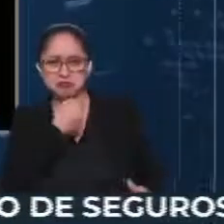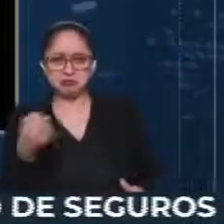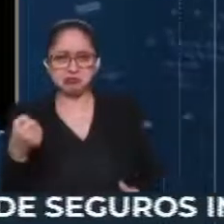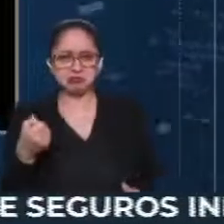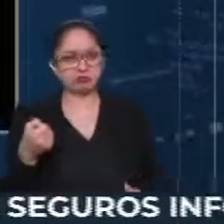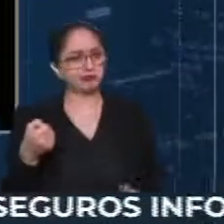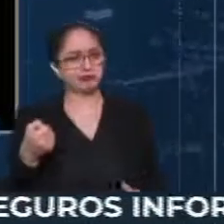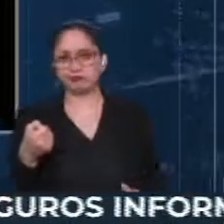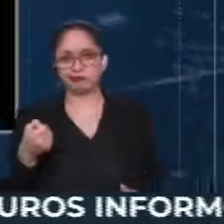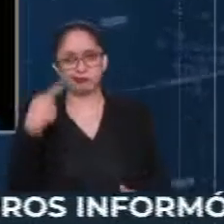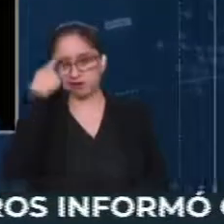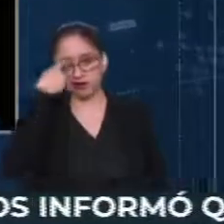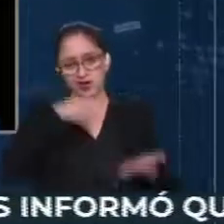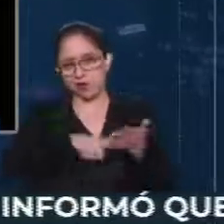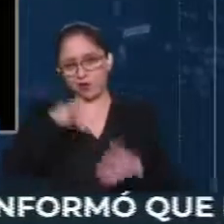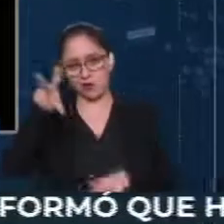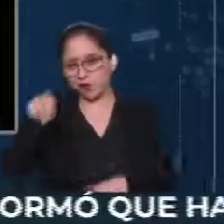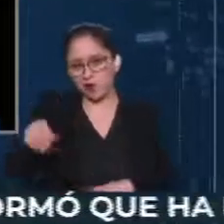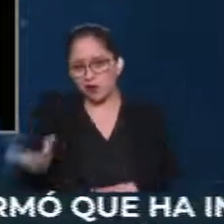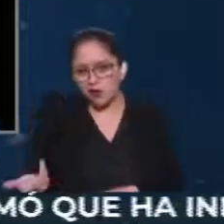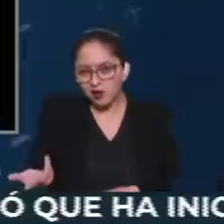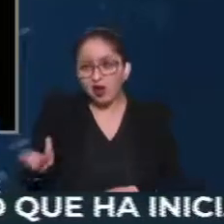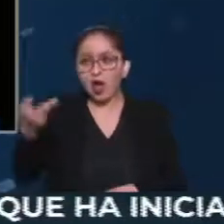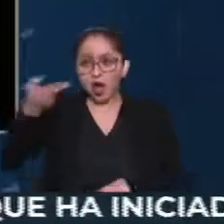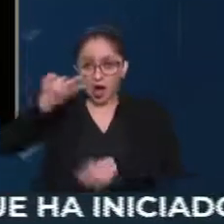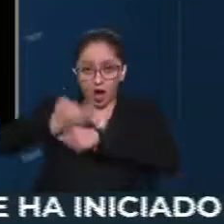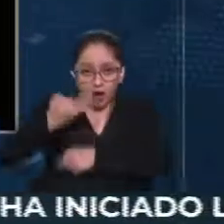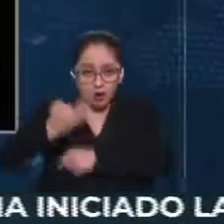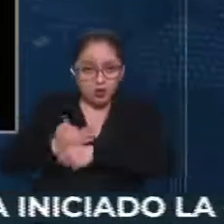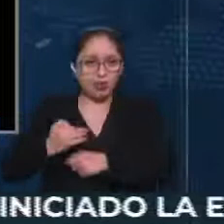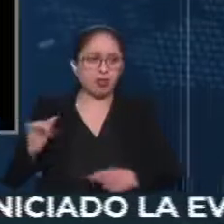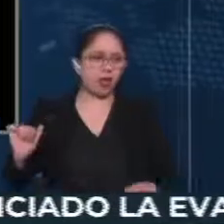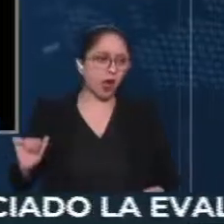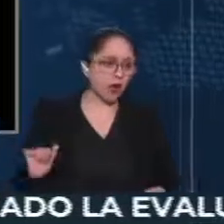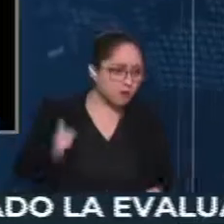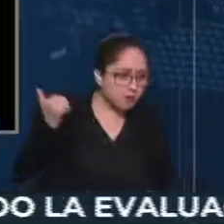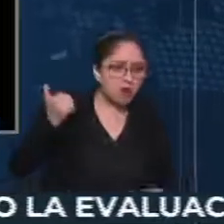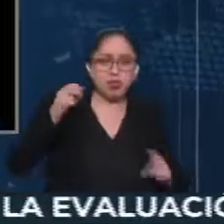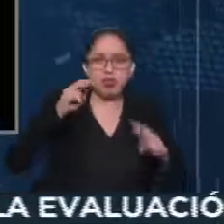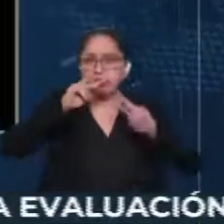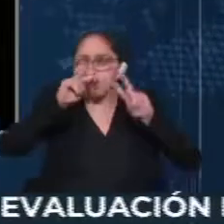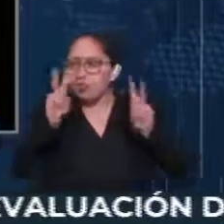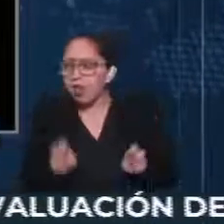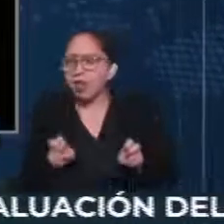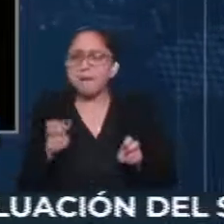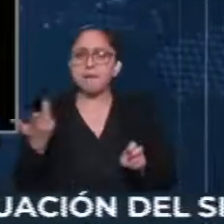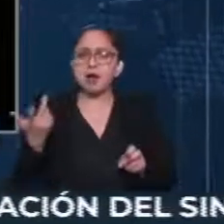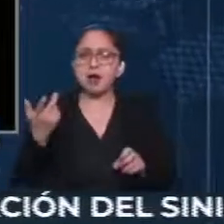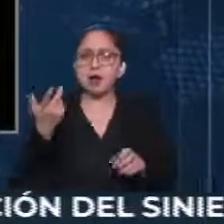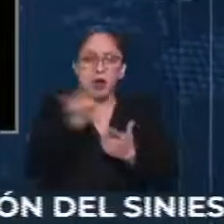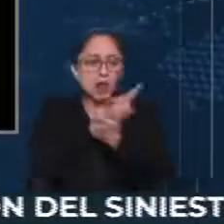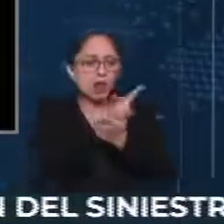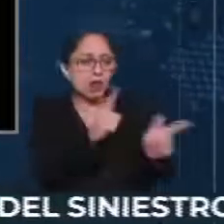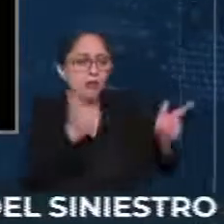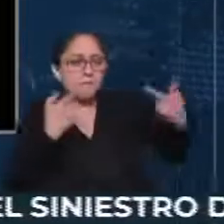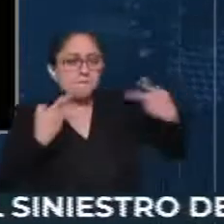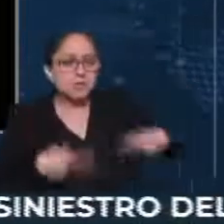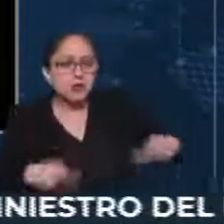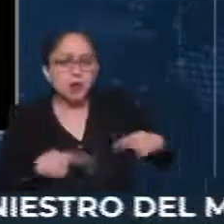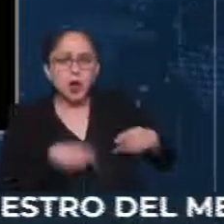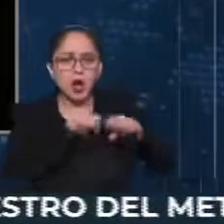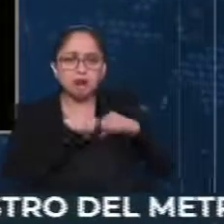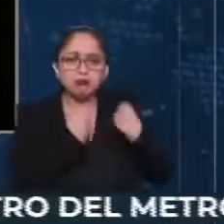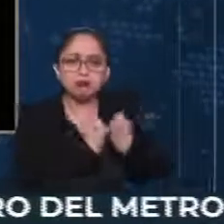al hablar de los jueces y de estas polémicas exoneraciones, estas polémicas liberaciones, ni tampoco es injusto